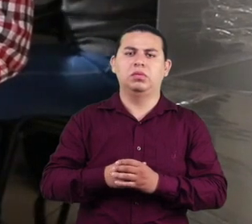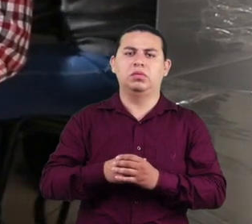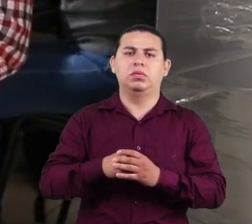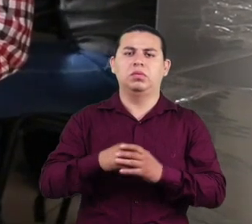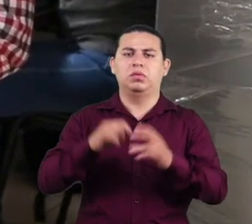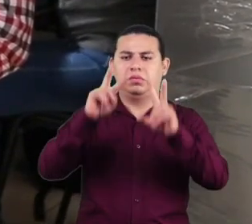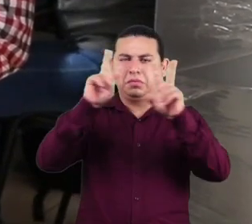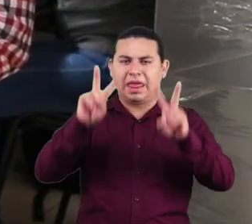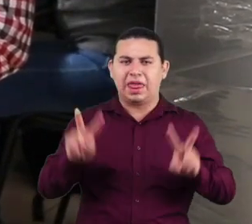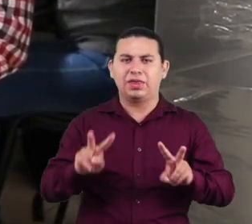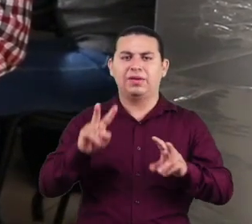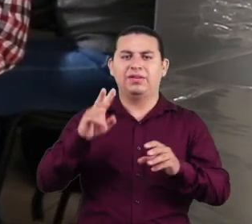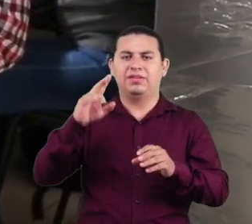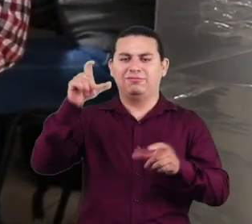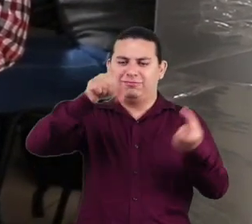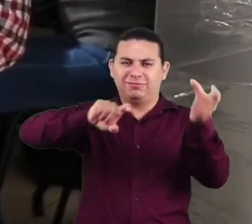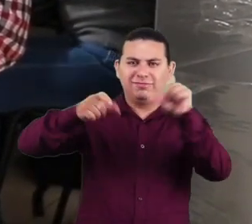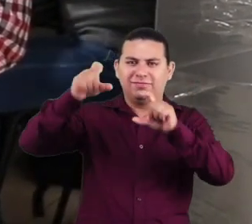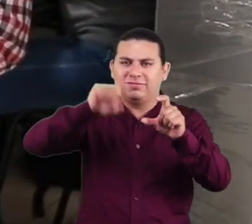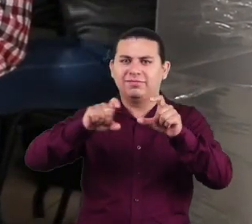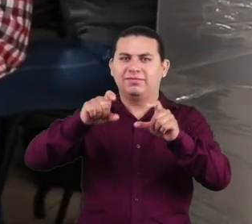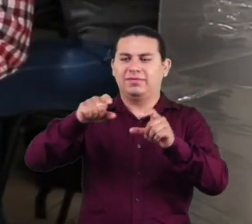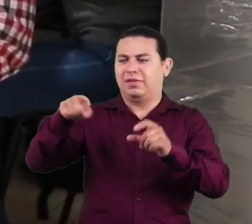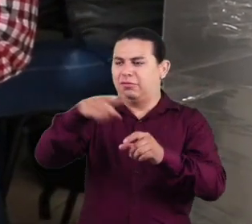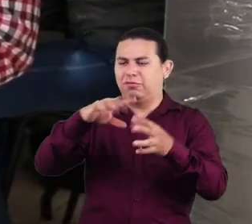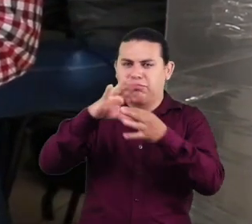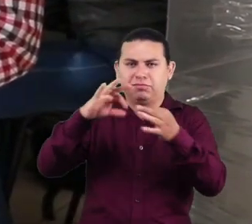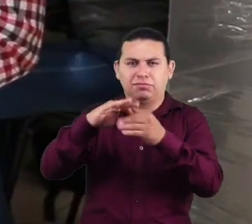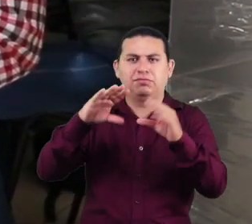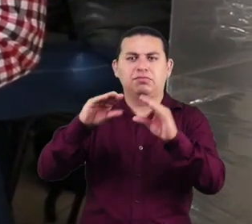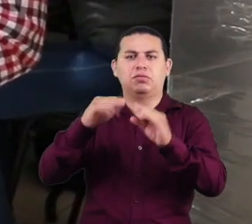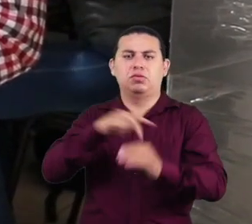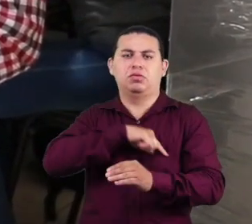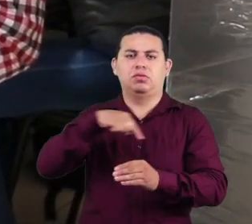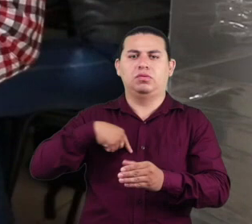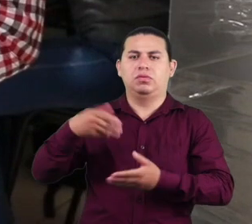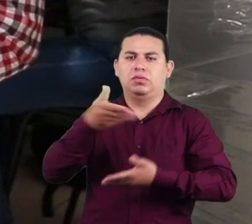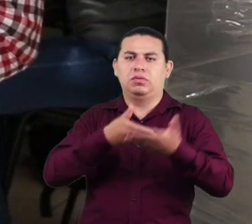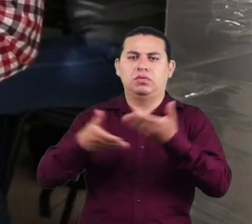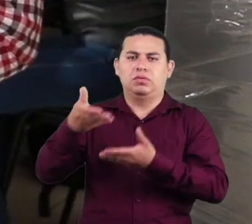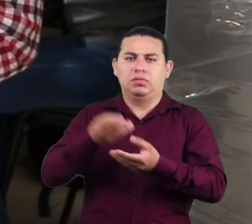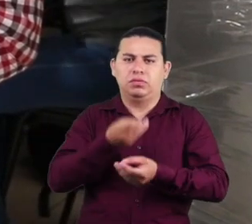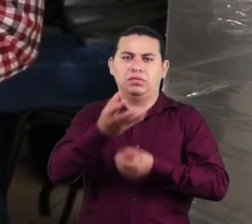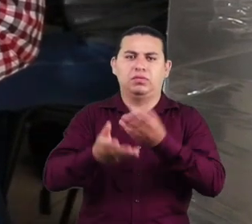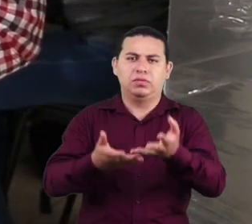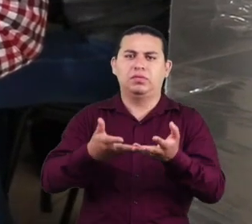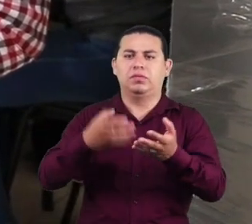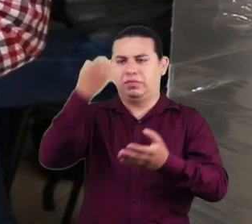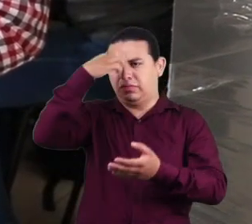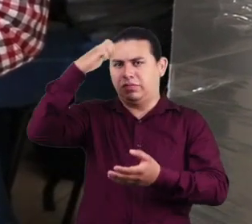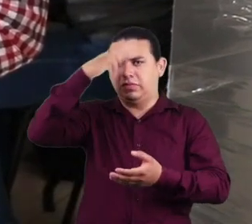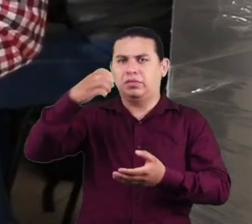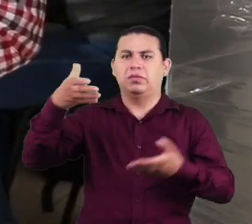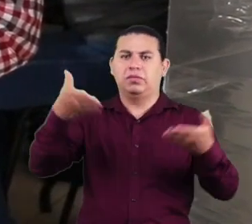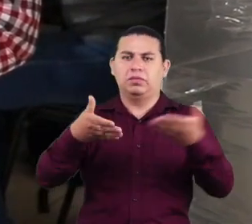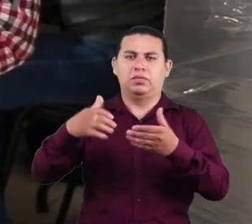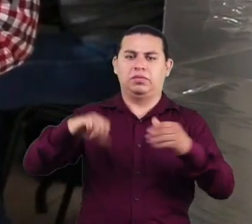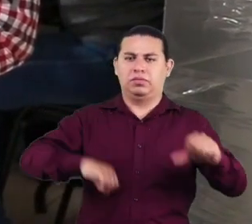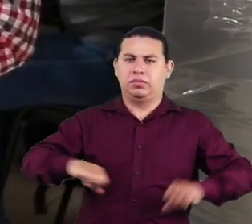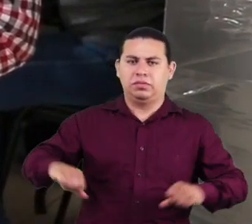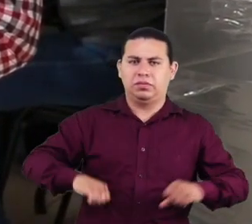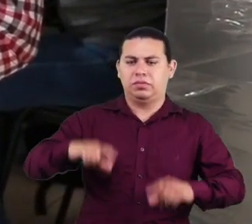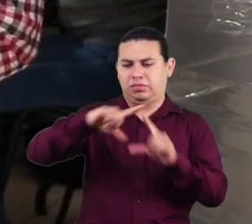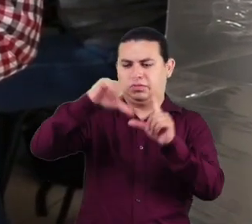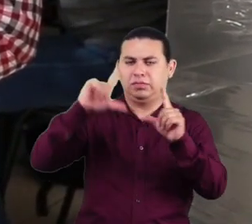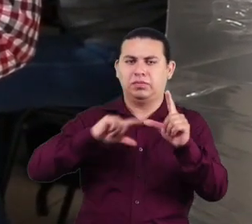de verano científico. Es un programa a través del CONACYT que nosotros podemos trabajar con estudiantes de otras universidades que vienen de